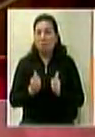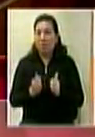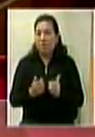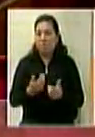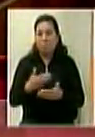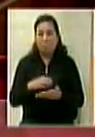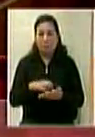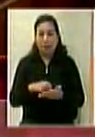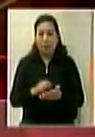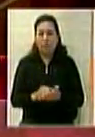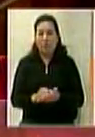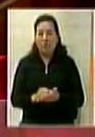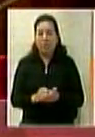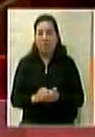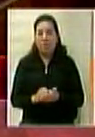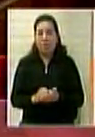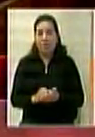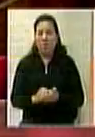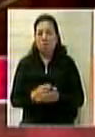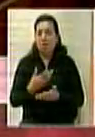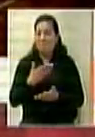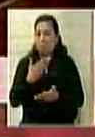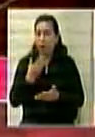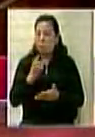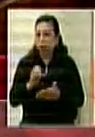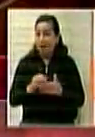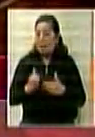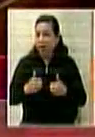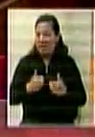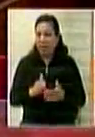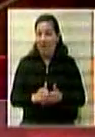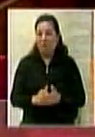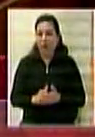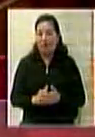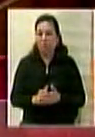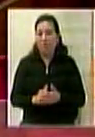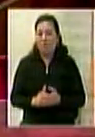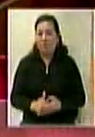para la población y en una mejora de su calidad de vida.